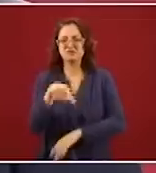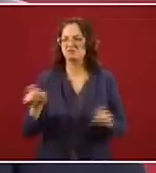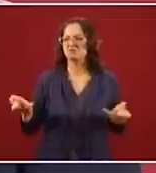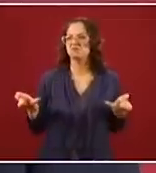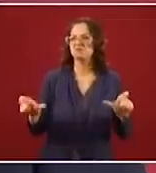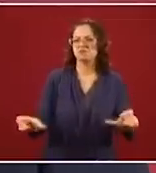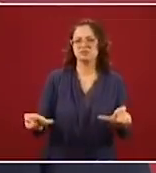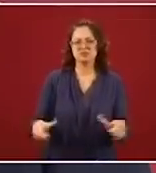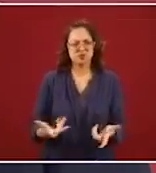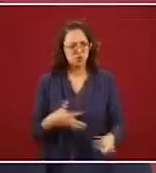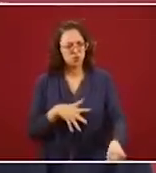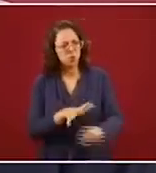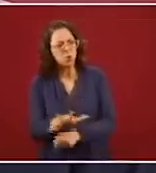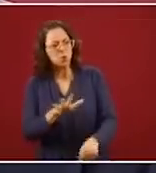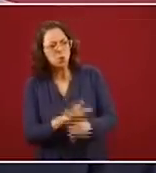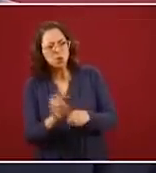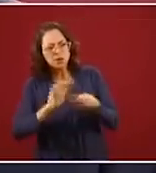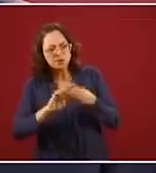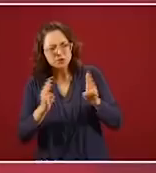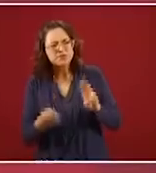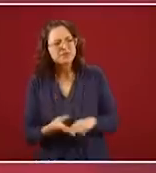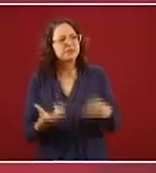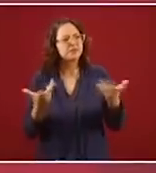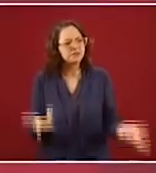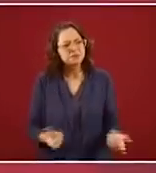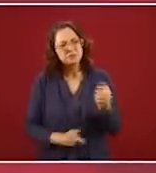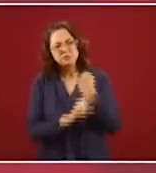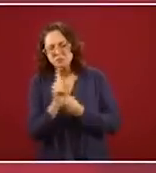No es que, a ver,